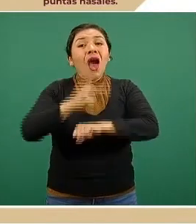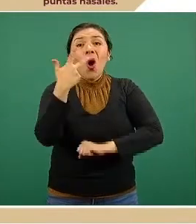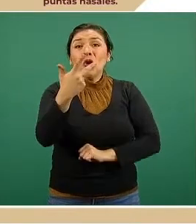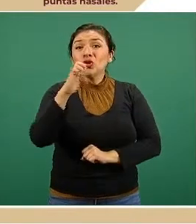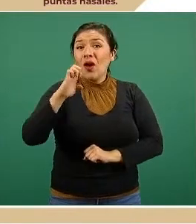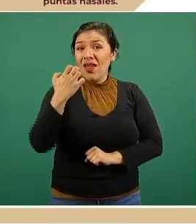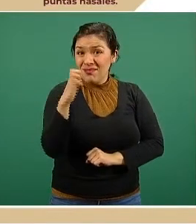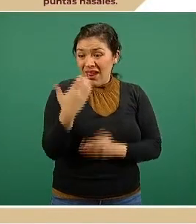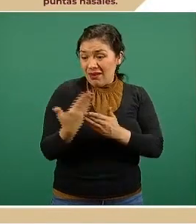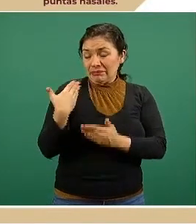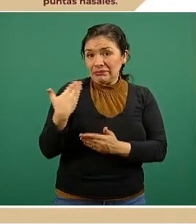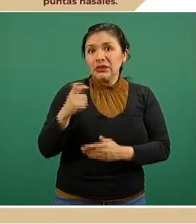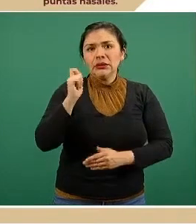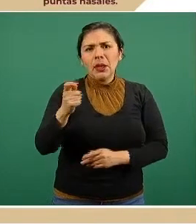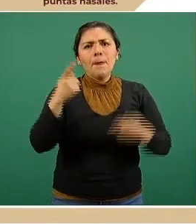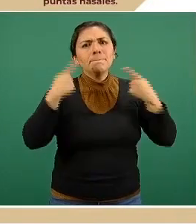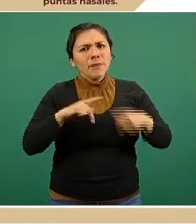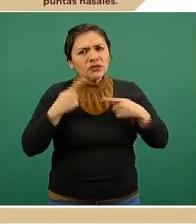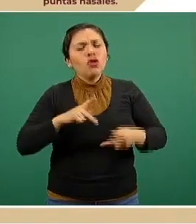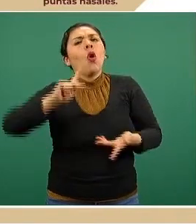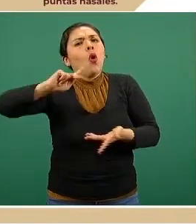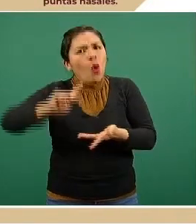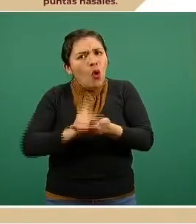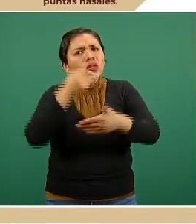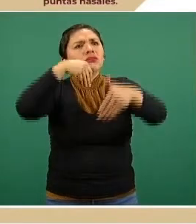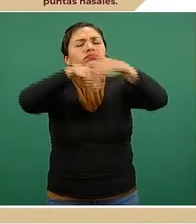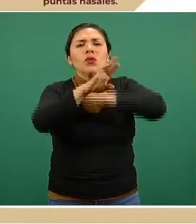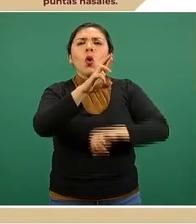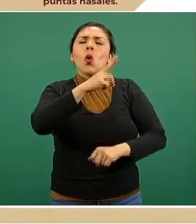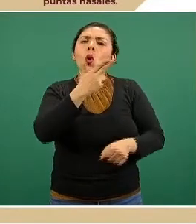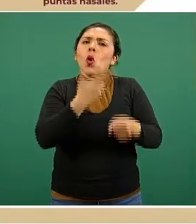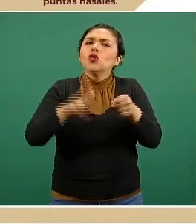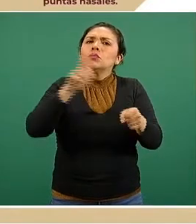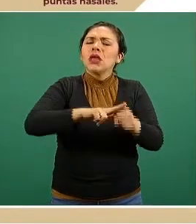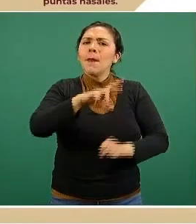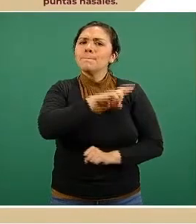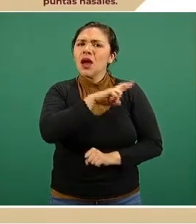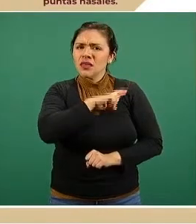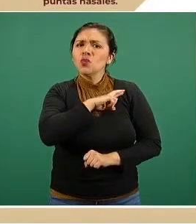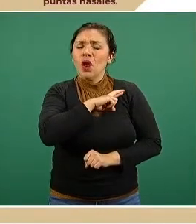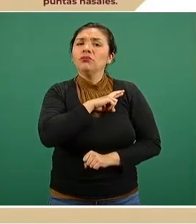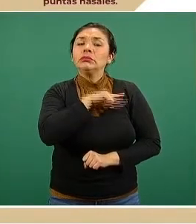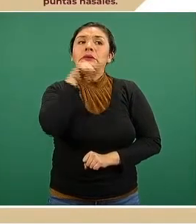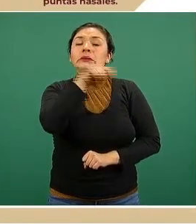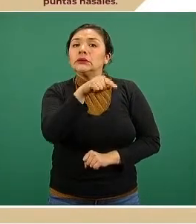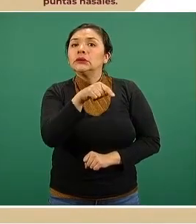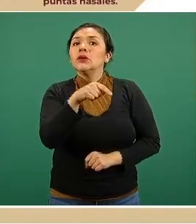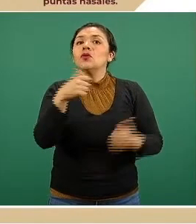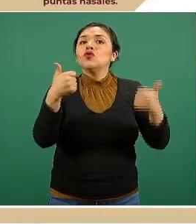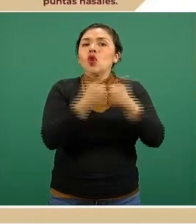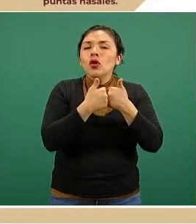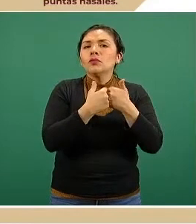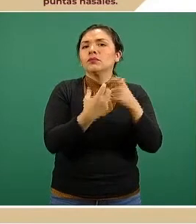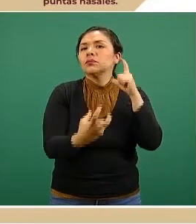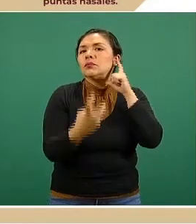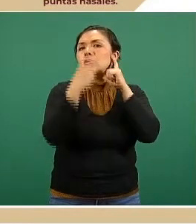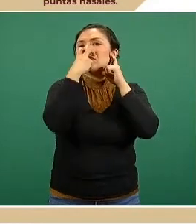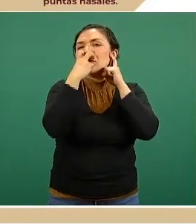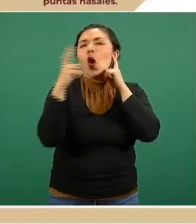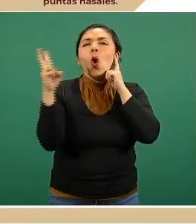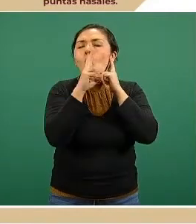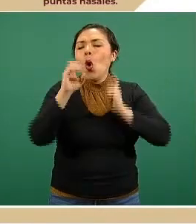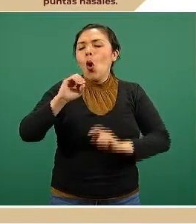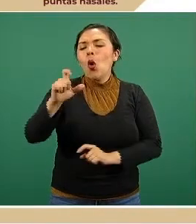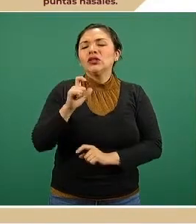enero, el paciente ingresa nuevamente a un hospital privado, es manejado a través de mascarilla con